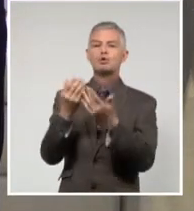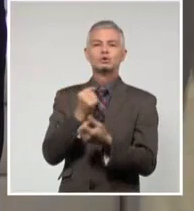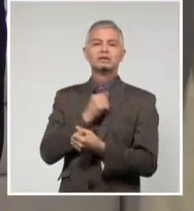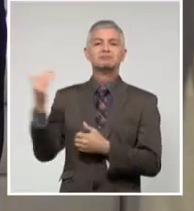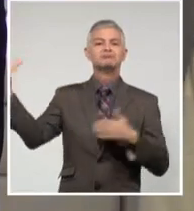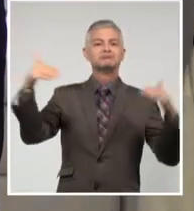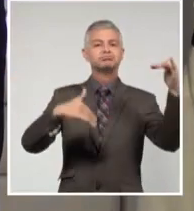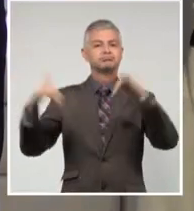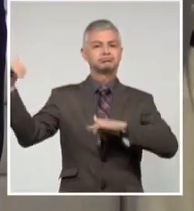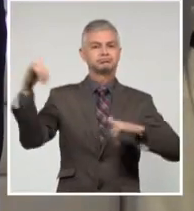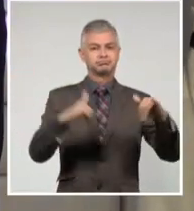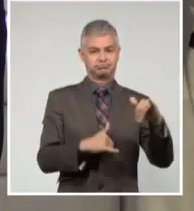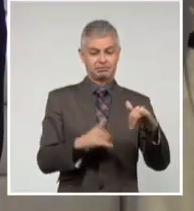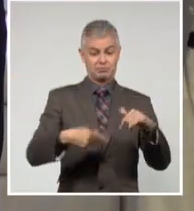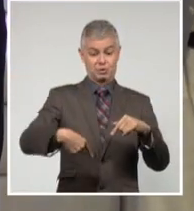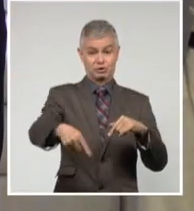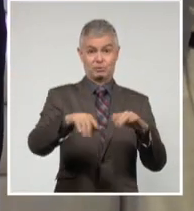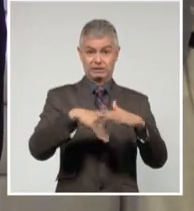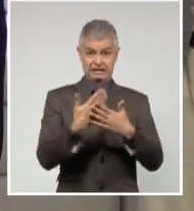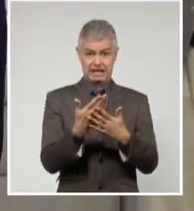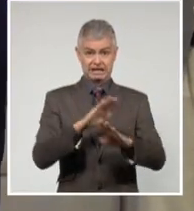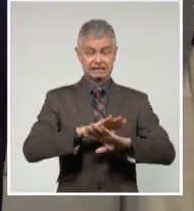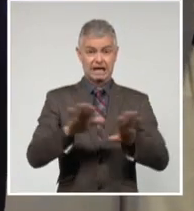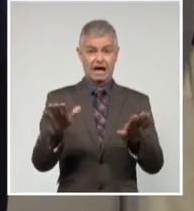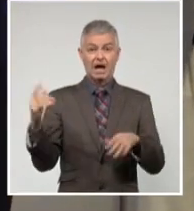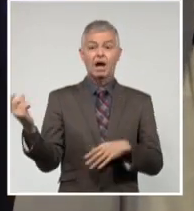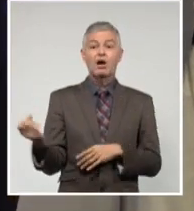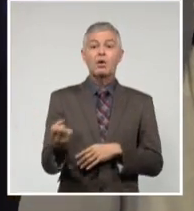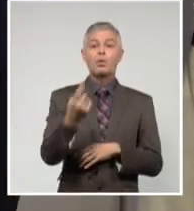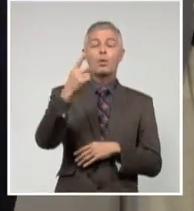En los próximos días abrirá el único aeropuerto que queda